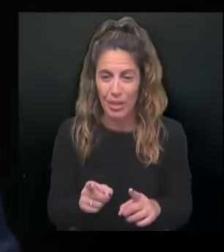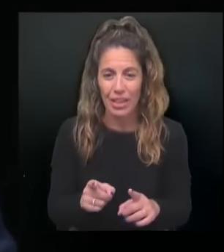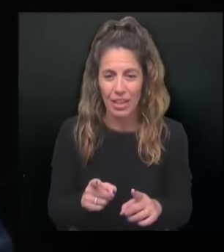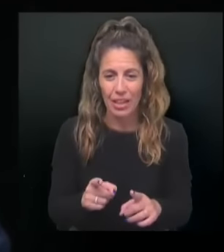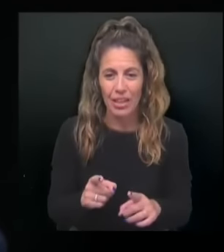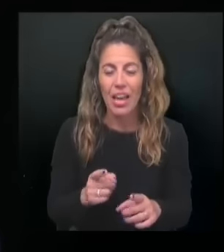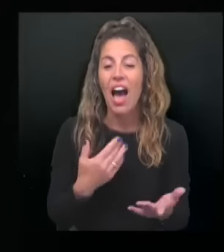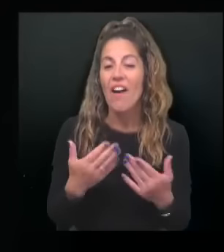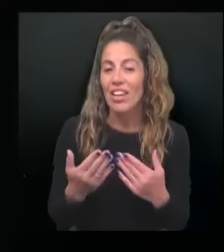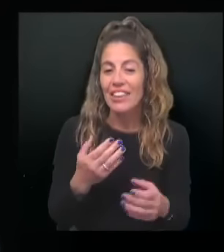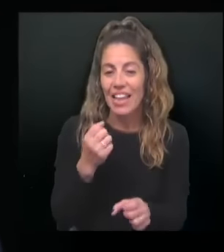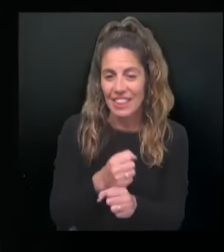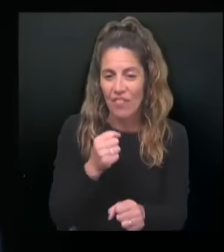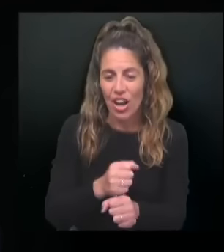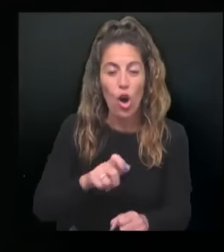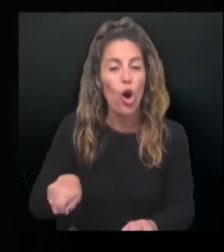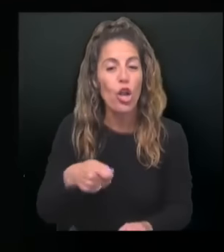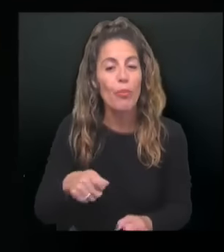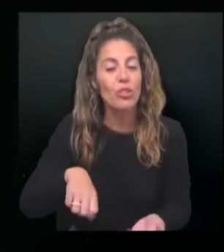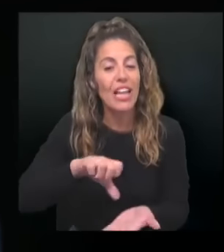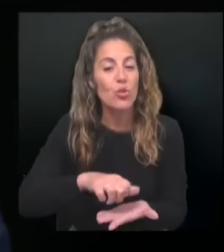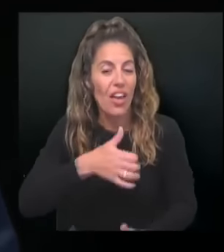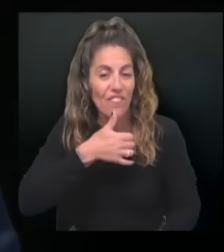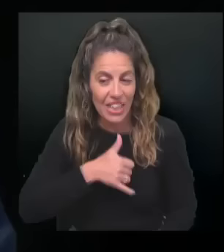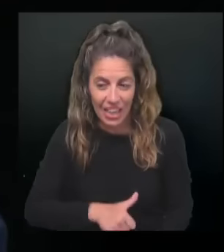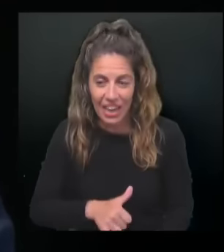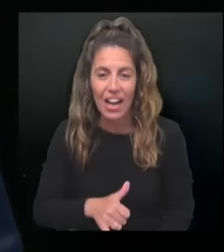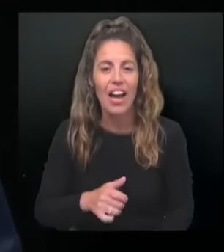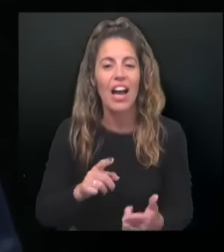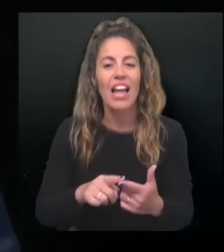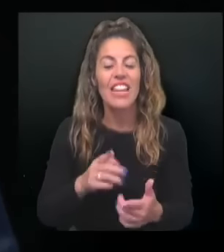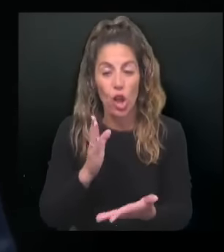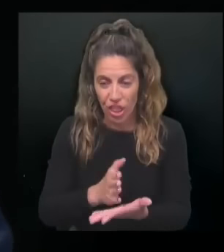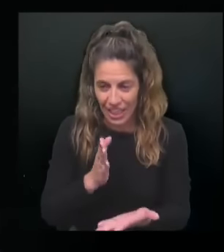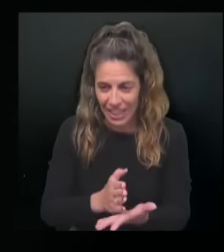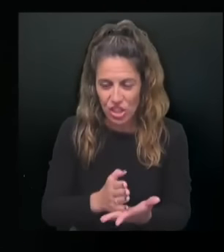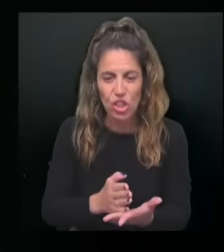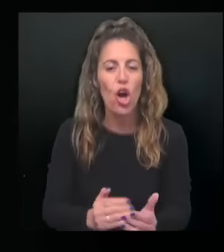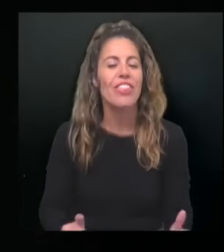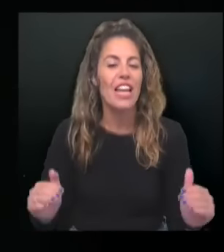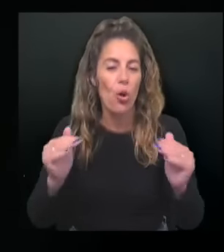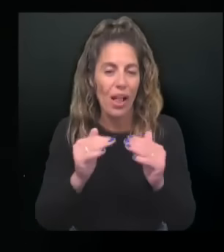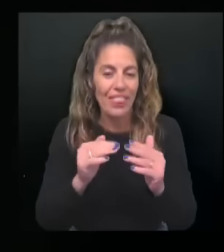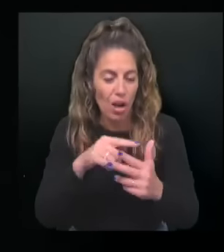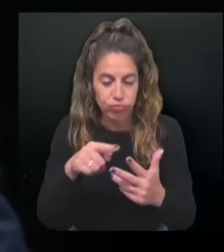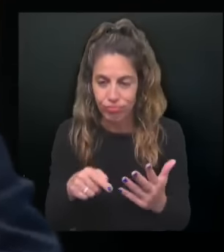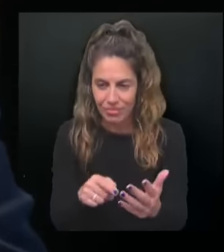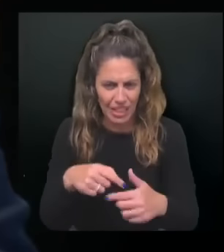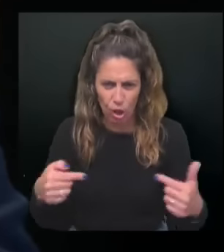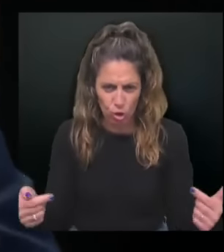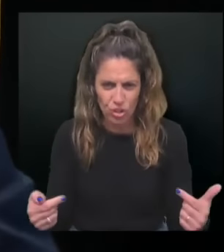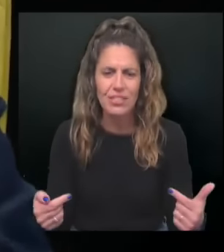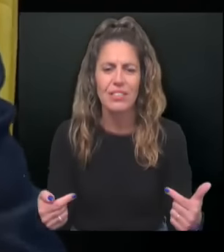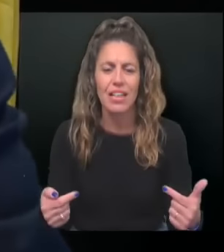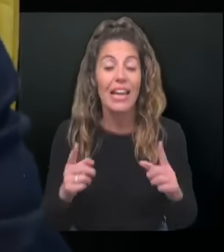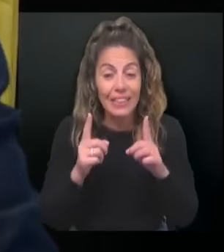del trabajo con las prostitutas en la Ciudad Vieja, de los derechos, de igualdad, una cantidad de cosas,